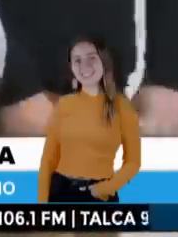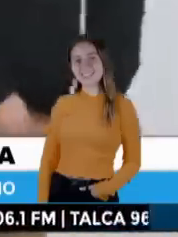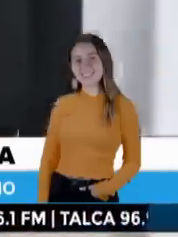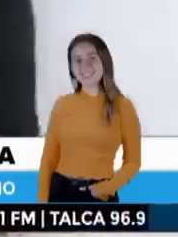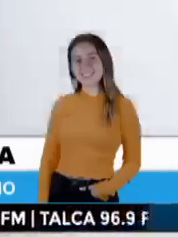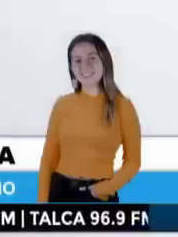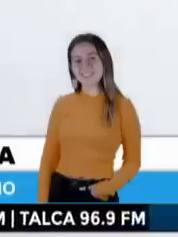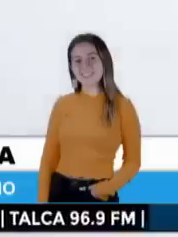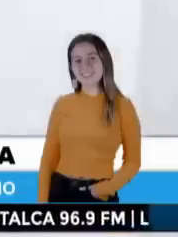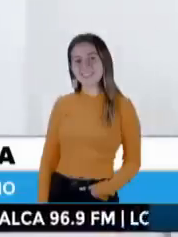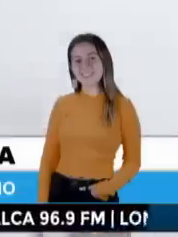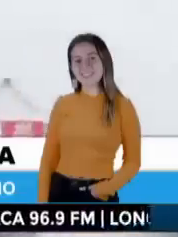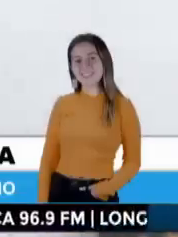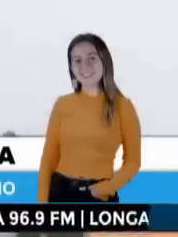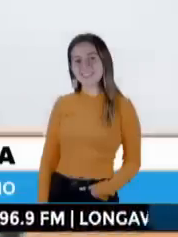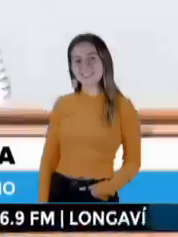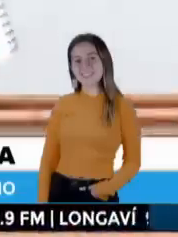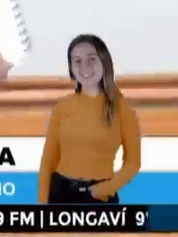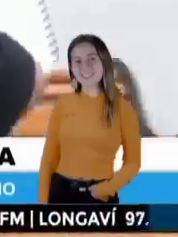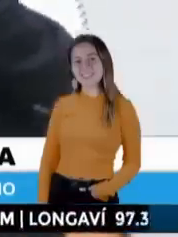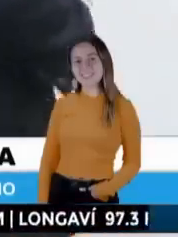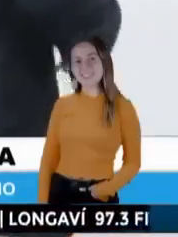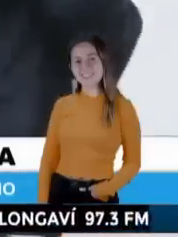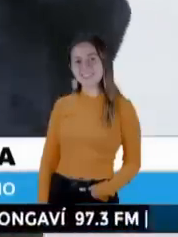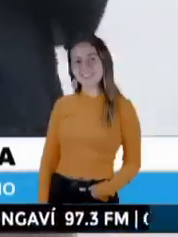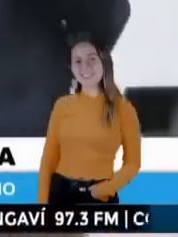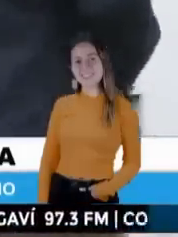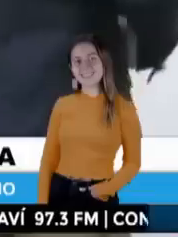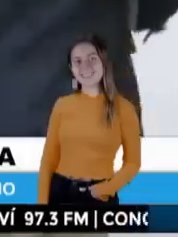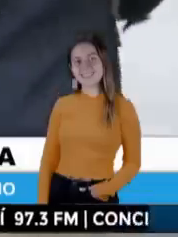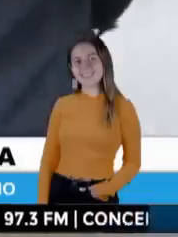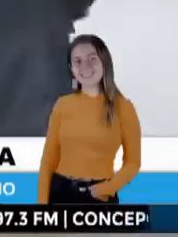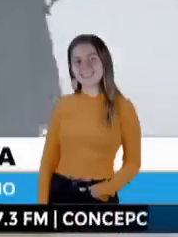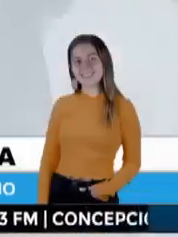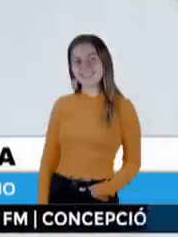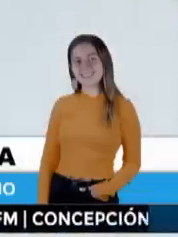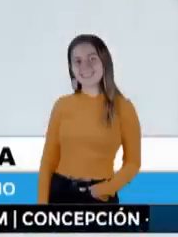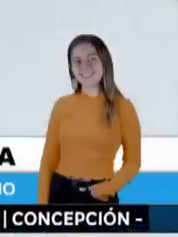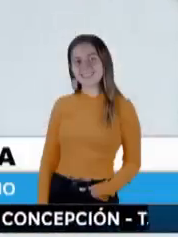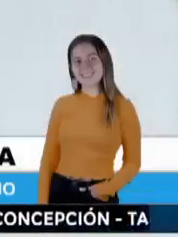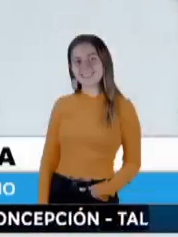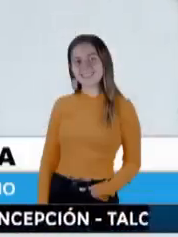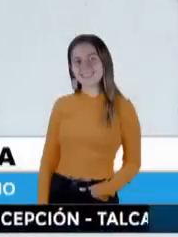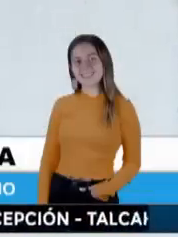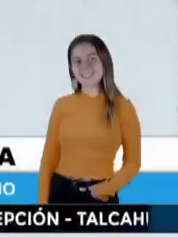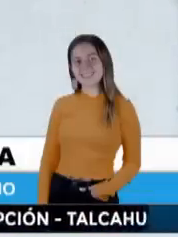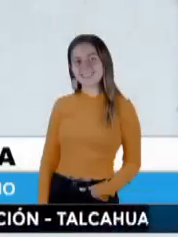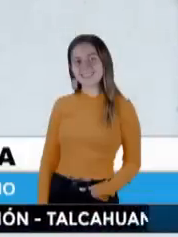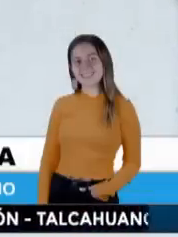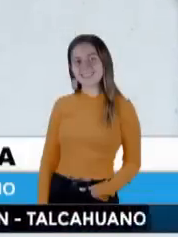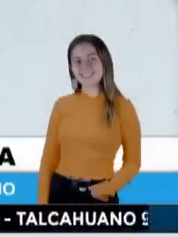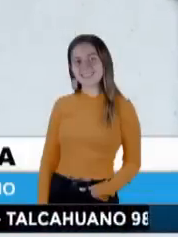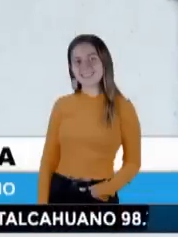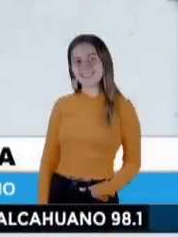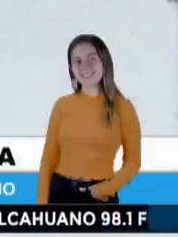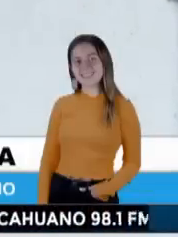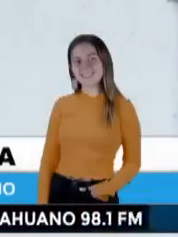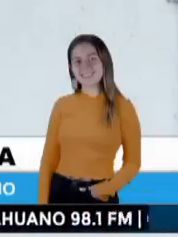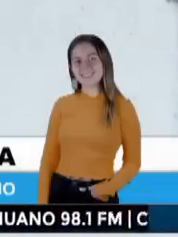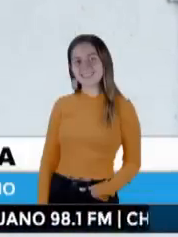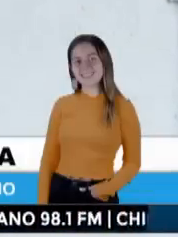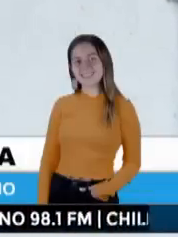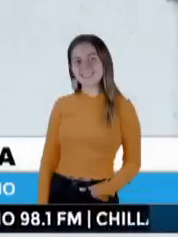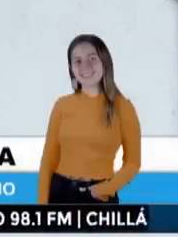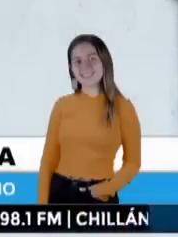bastante dividida esta colectividad. Algunos dicen que es una disyuntiva normal frente a lo que es este proceso histórico, pero consideramos nosotros también que